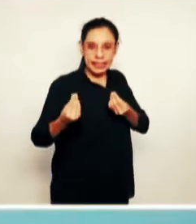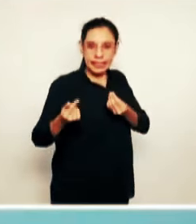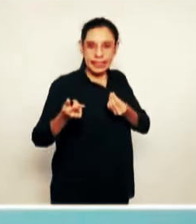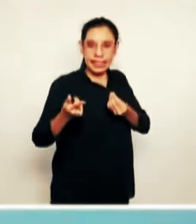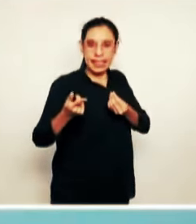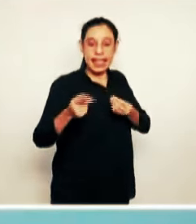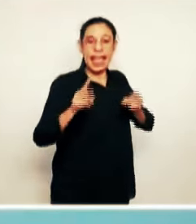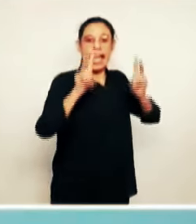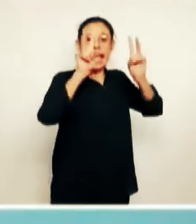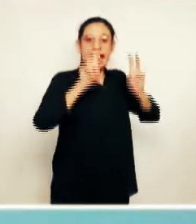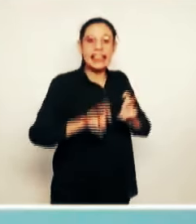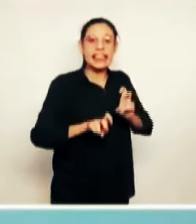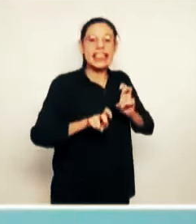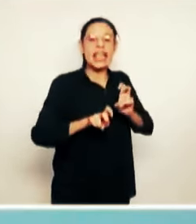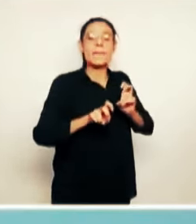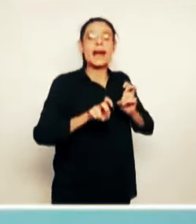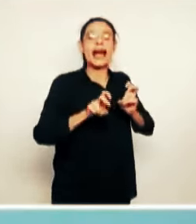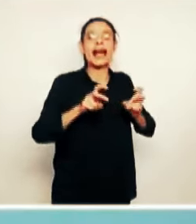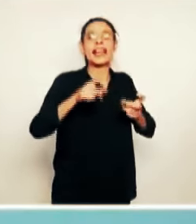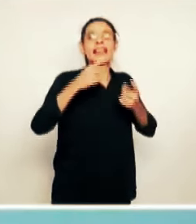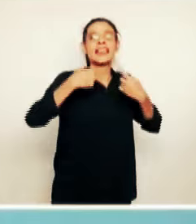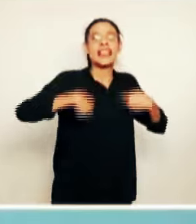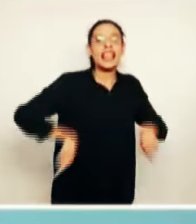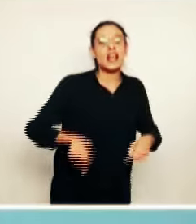privatización en materia energética.